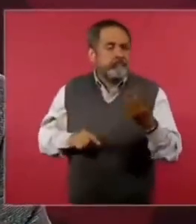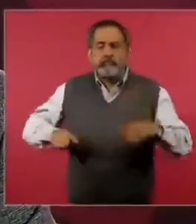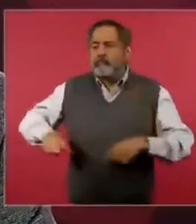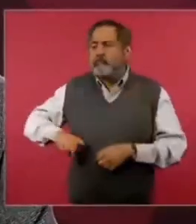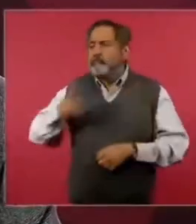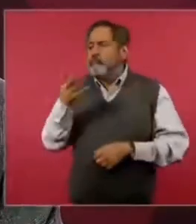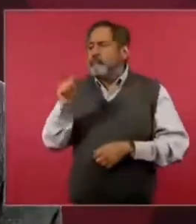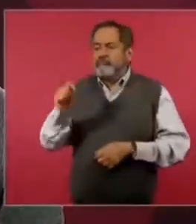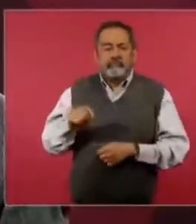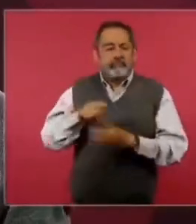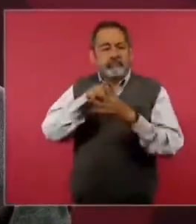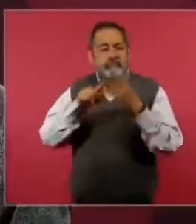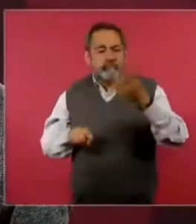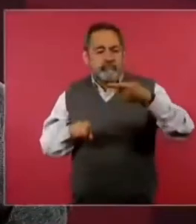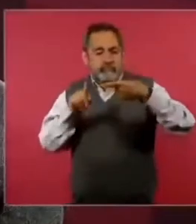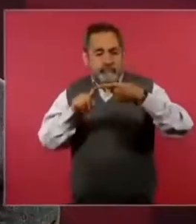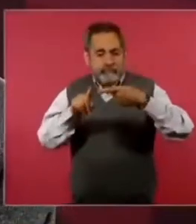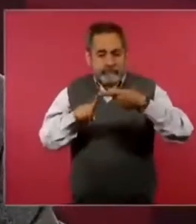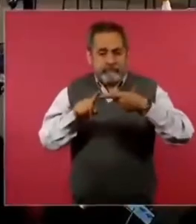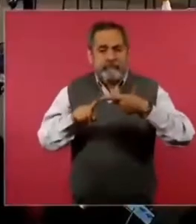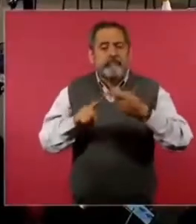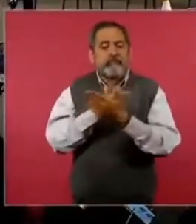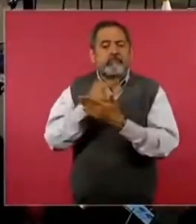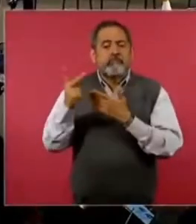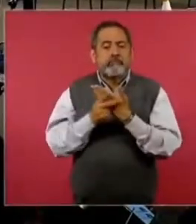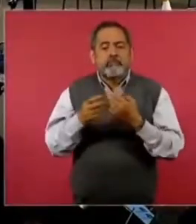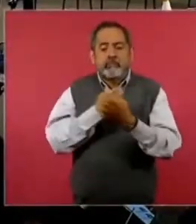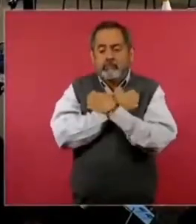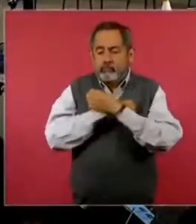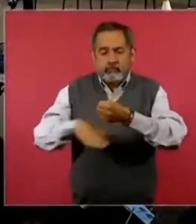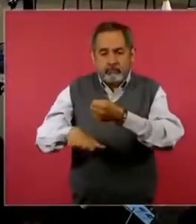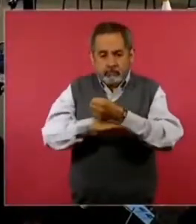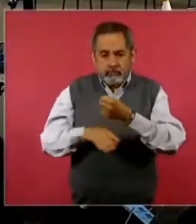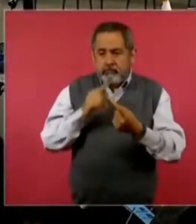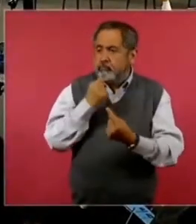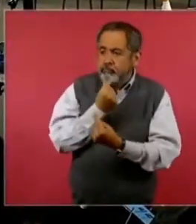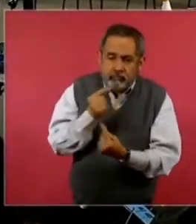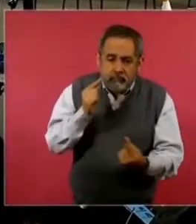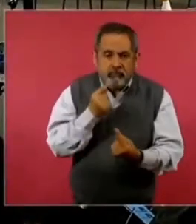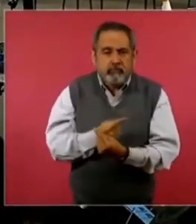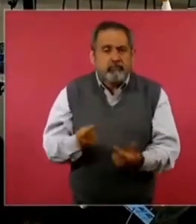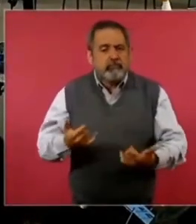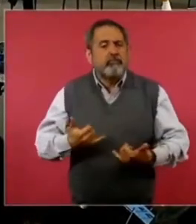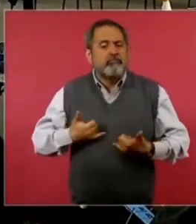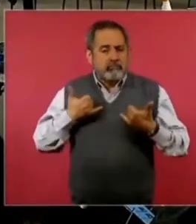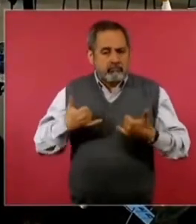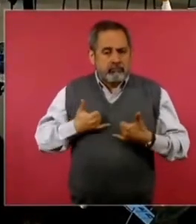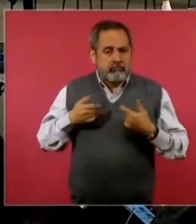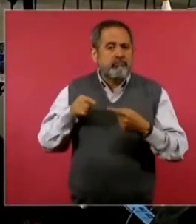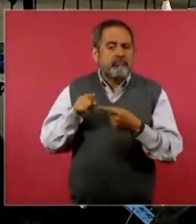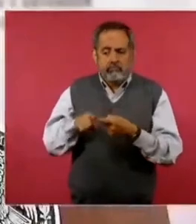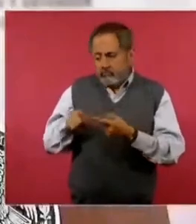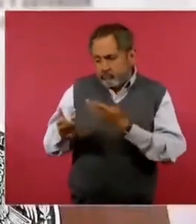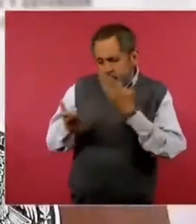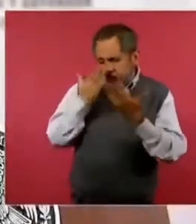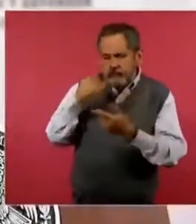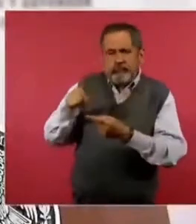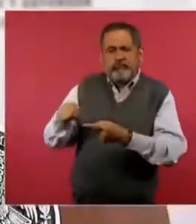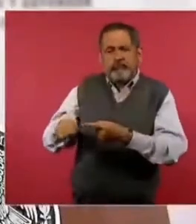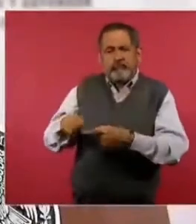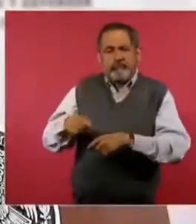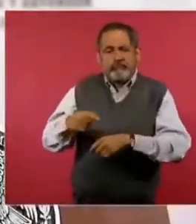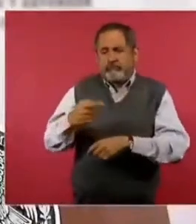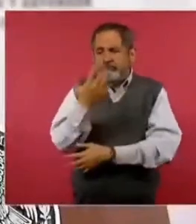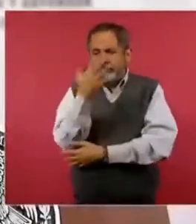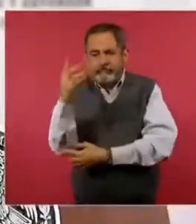Transformación. El primero de estos programas es el Programa de Educación Básica, que atiende a niñas, niños y adolescentes que estudian en